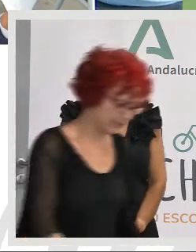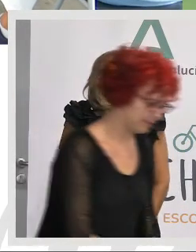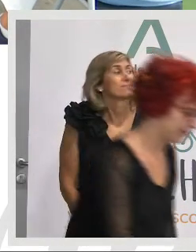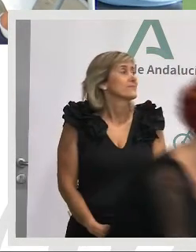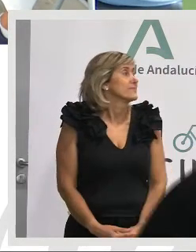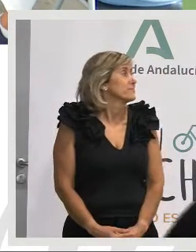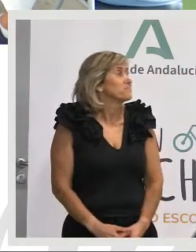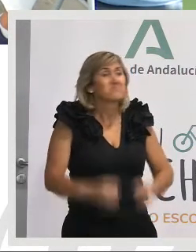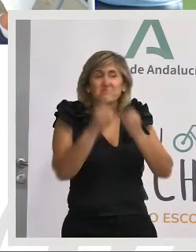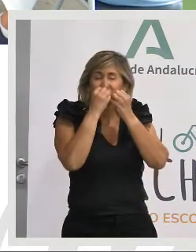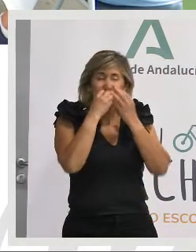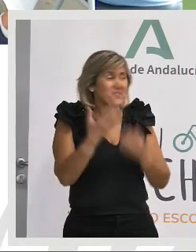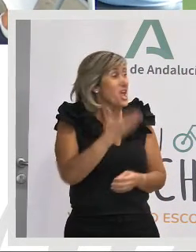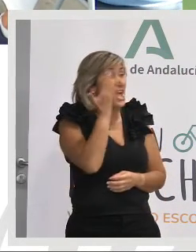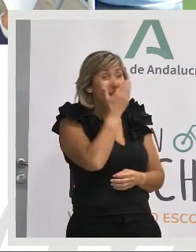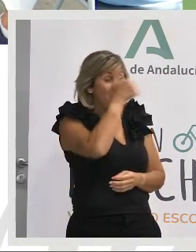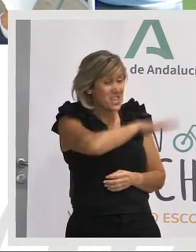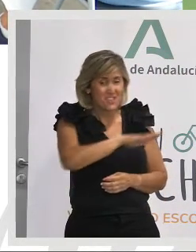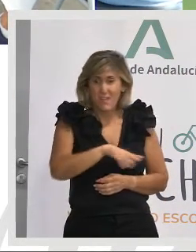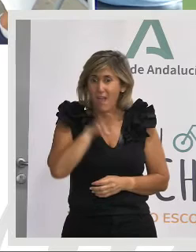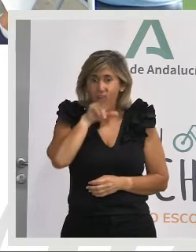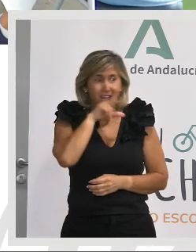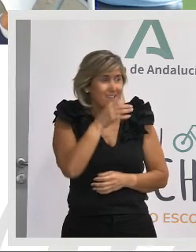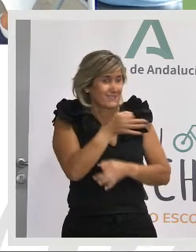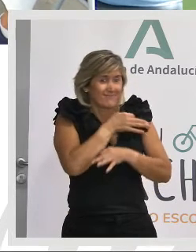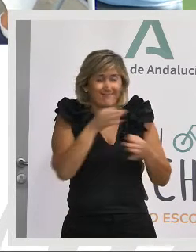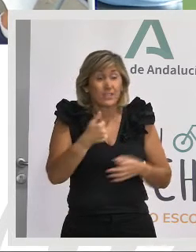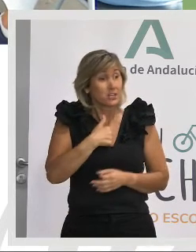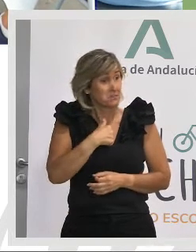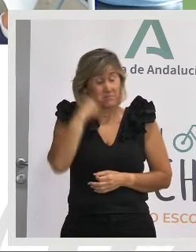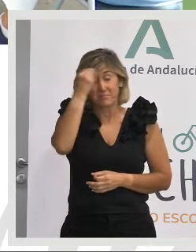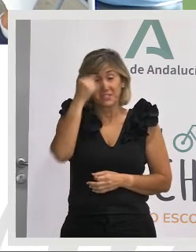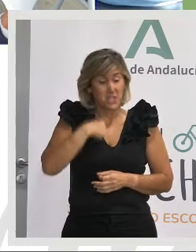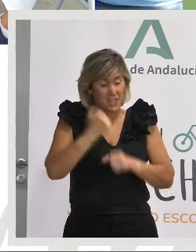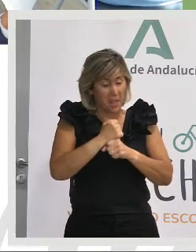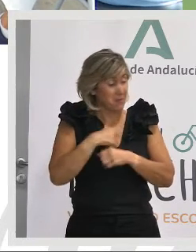Qué bien hablan nuestros escolares, ¿eh? Yo, vamos, me van a quitar el trabajo a mí, ¿eh?